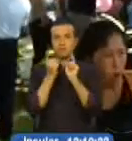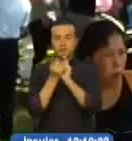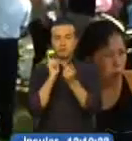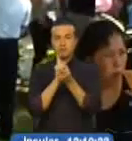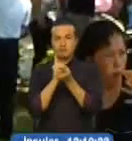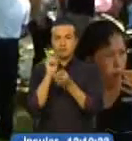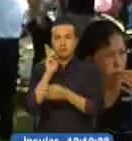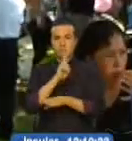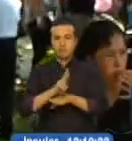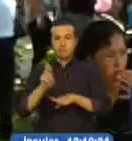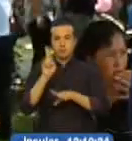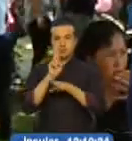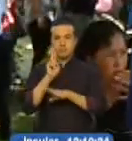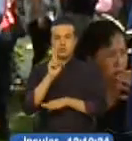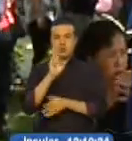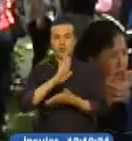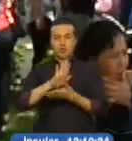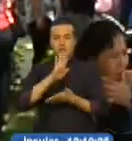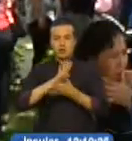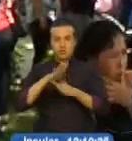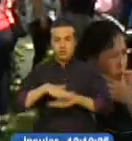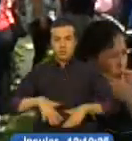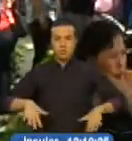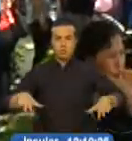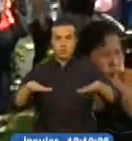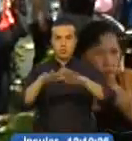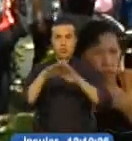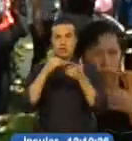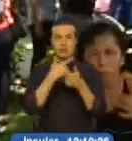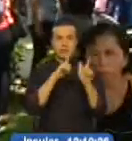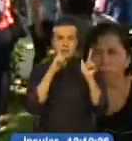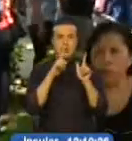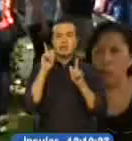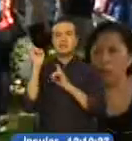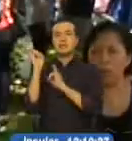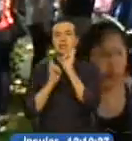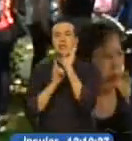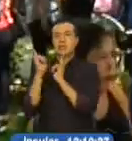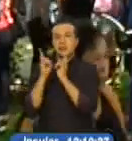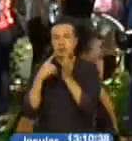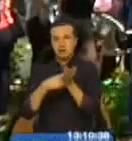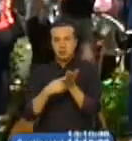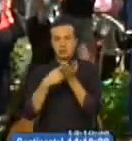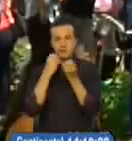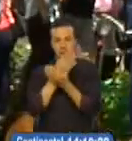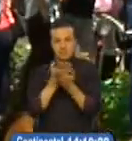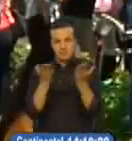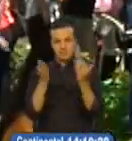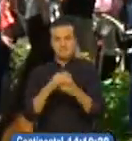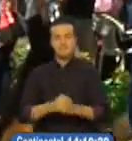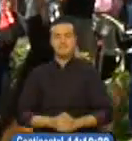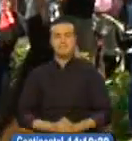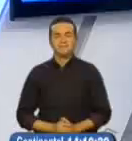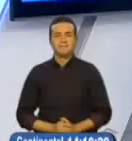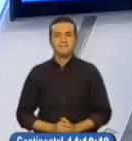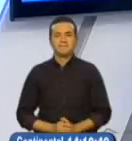con los rectores de las unidades educativas de La Libertad y Salinas. Es la información que tenemos. Buenas tardes.